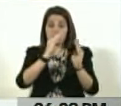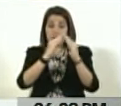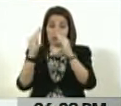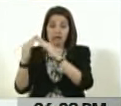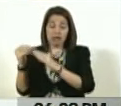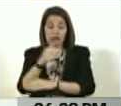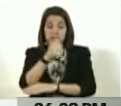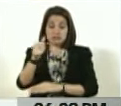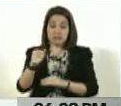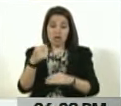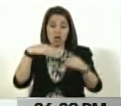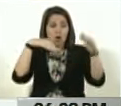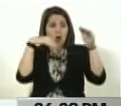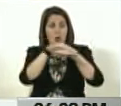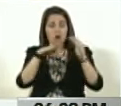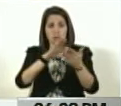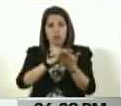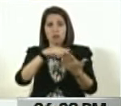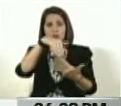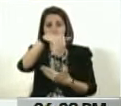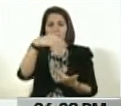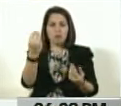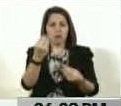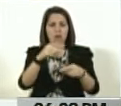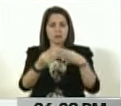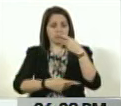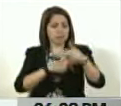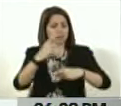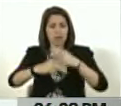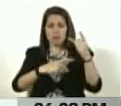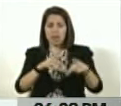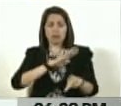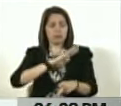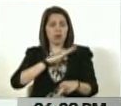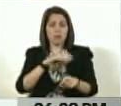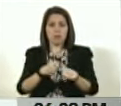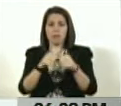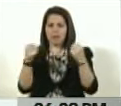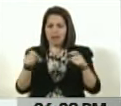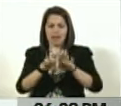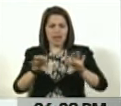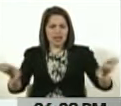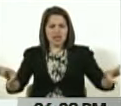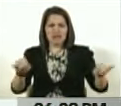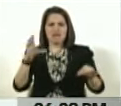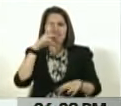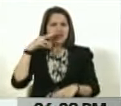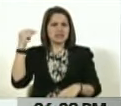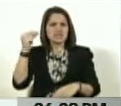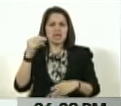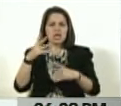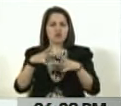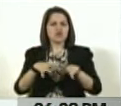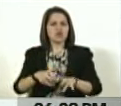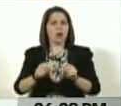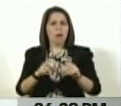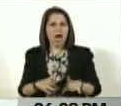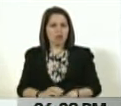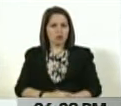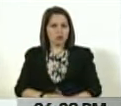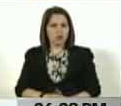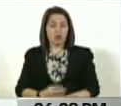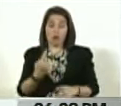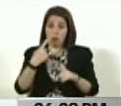con horno, enseñemos al pueblo a preparar su propio pan, canilla, campesino, francés y sobado. Solo vamos a estar hablando